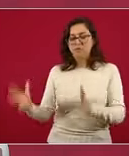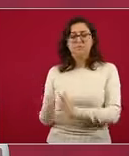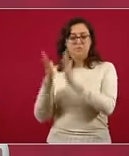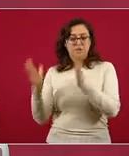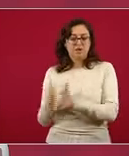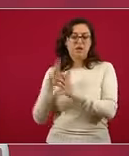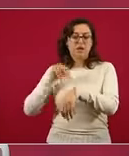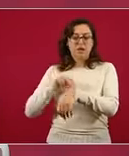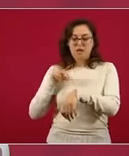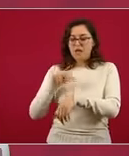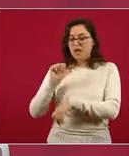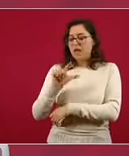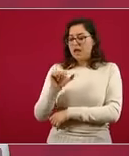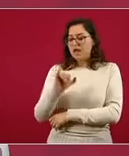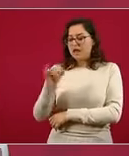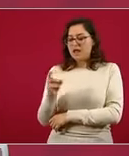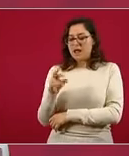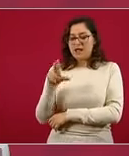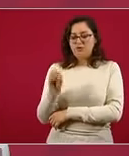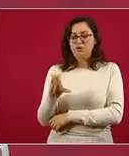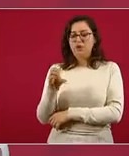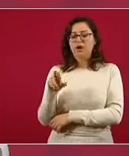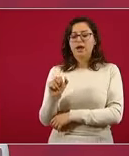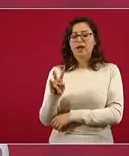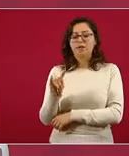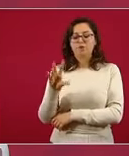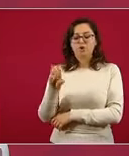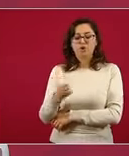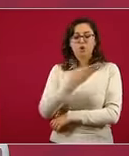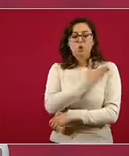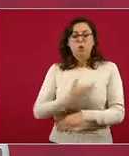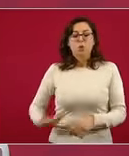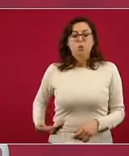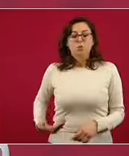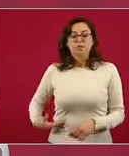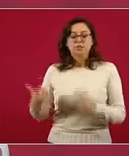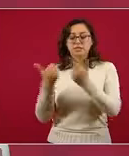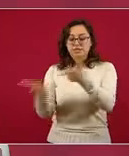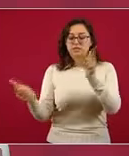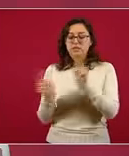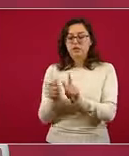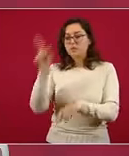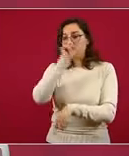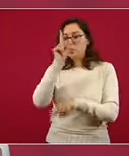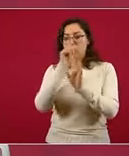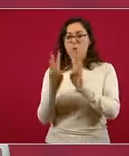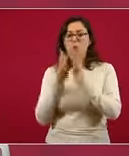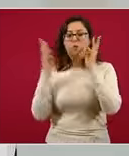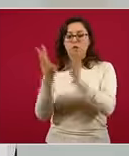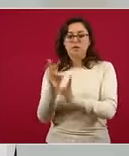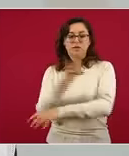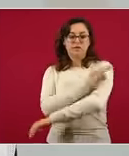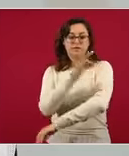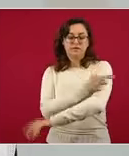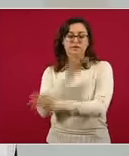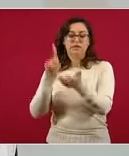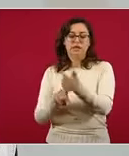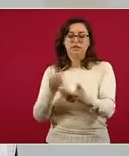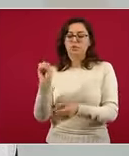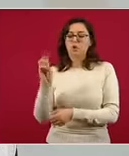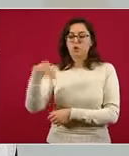el doctor Alejandro Cravioto, presidente del Grupo Técnico Asesor de Inmunizaciones de la